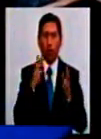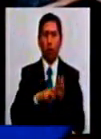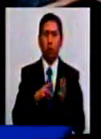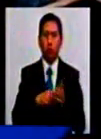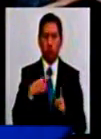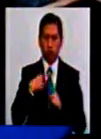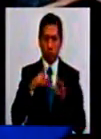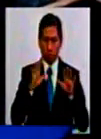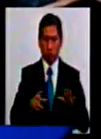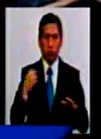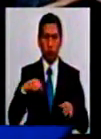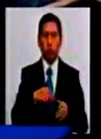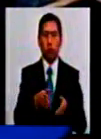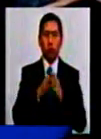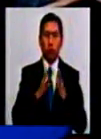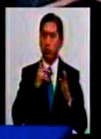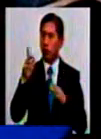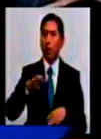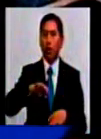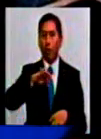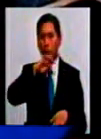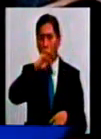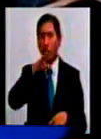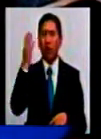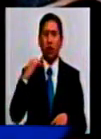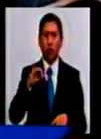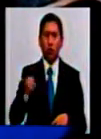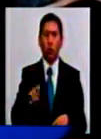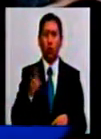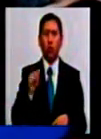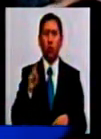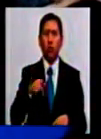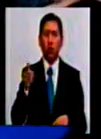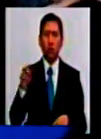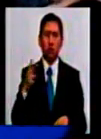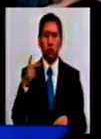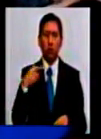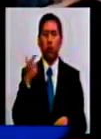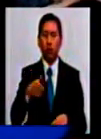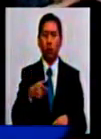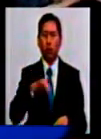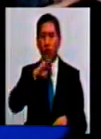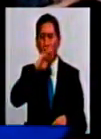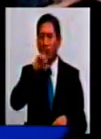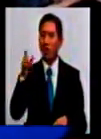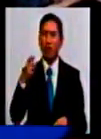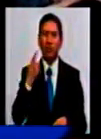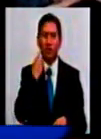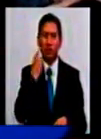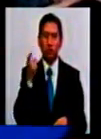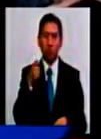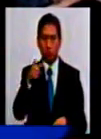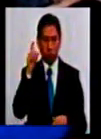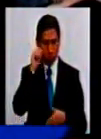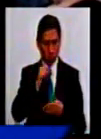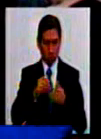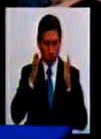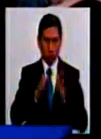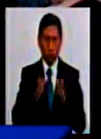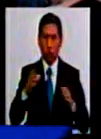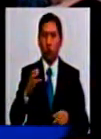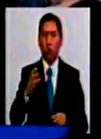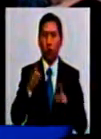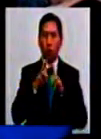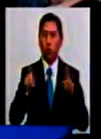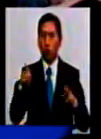favor de nuestra causa pronunciadas por el Papa Juan Pablo II o el Papa Francisco, secretarios generales de la ONU, presidentes